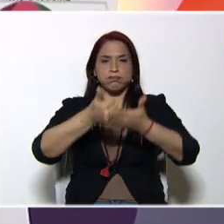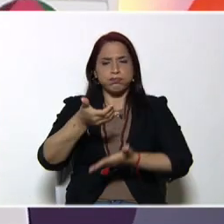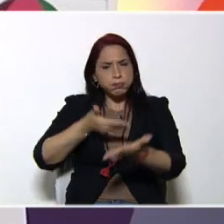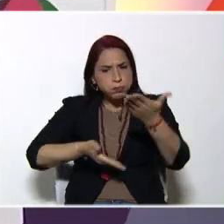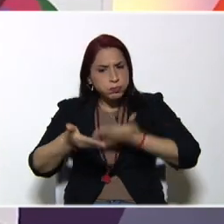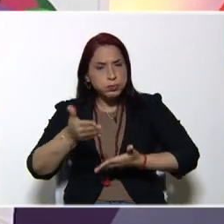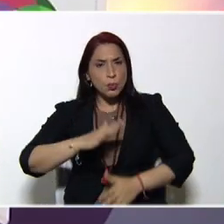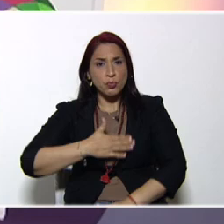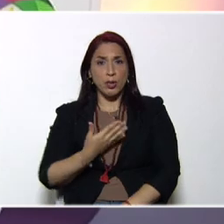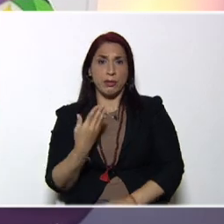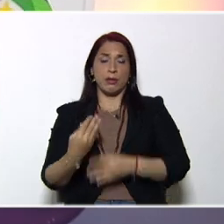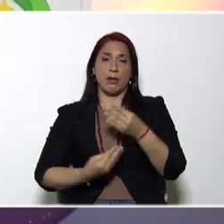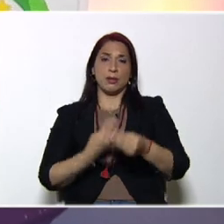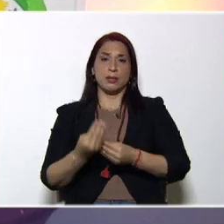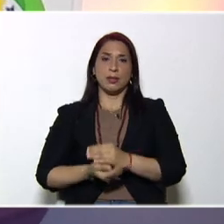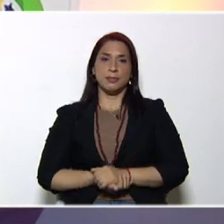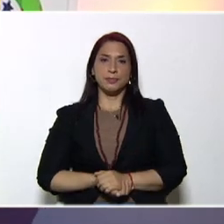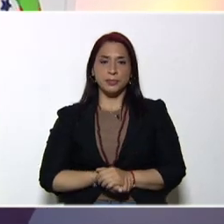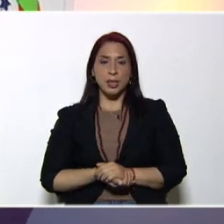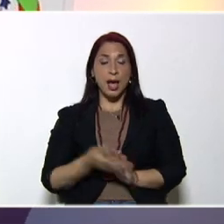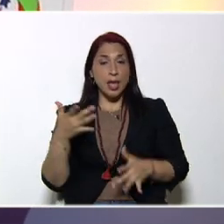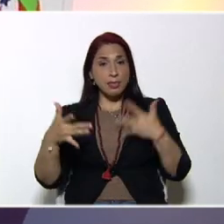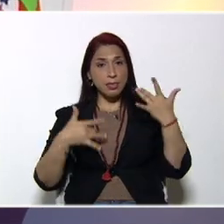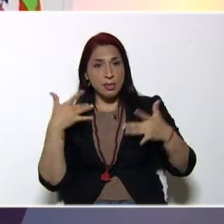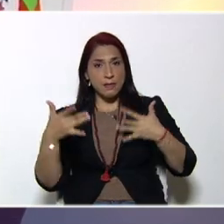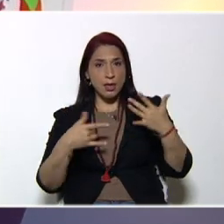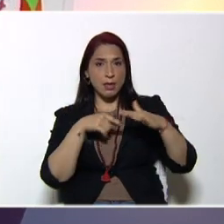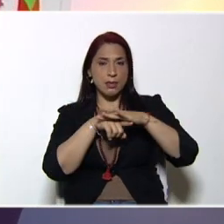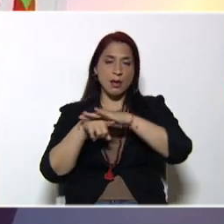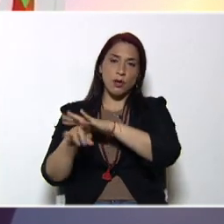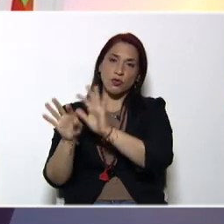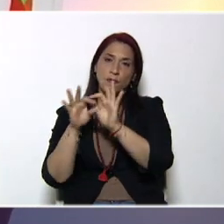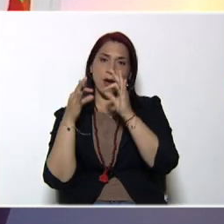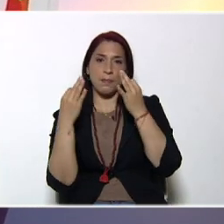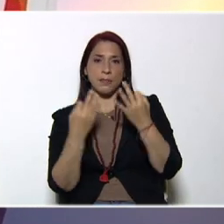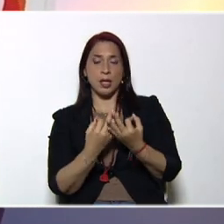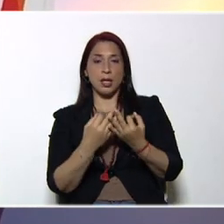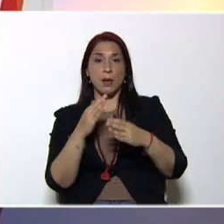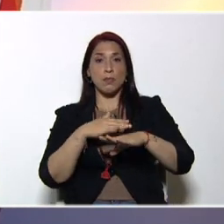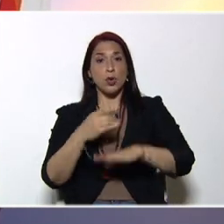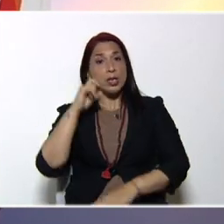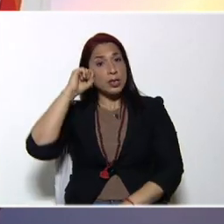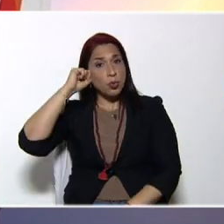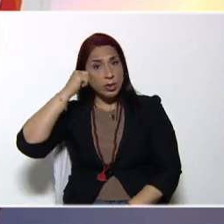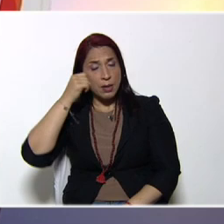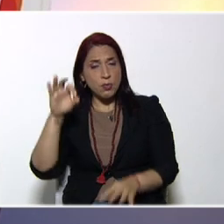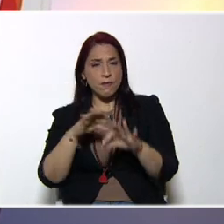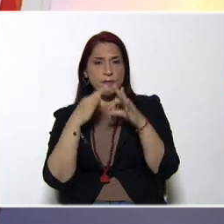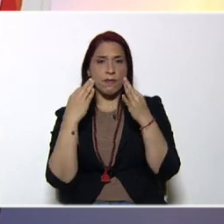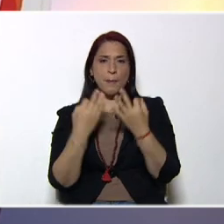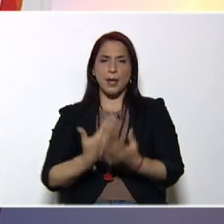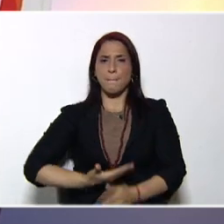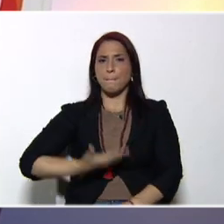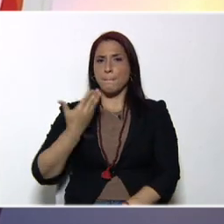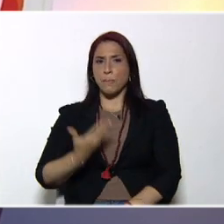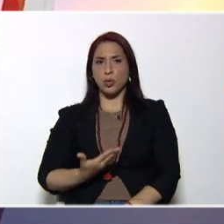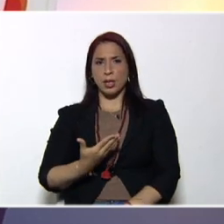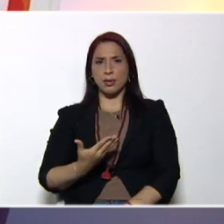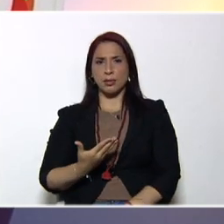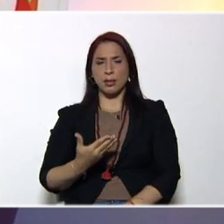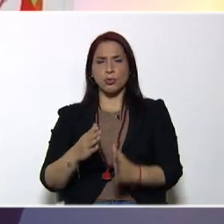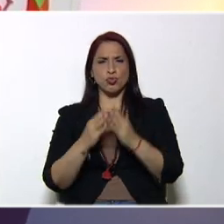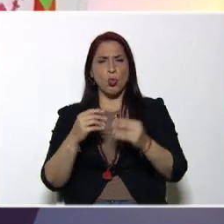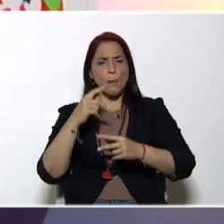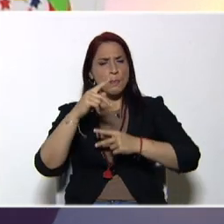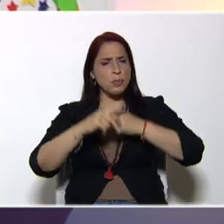mutua, pueden elaborar esas actividades dentro de la familia, porque recordemos que la familia es importante en todo